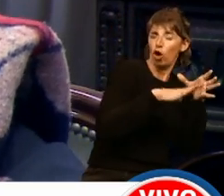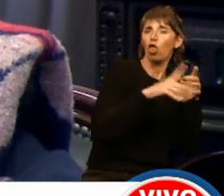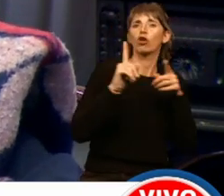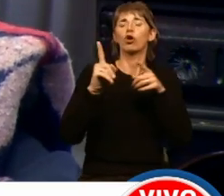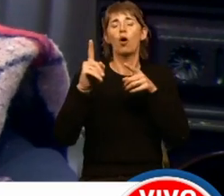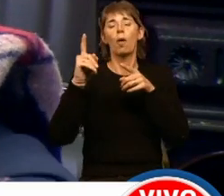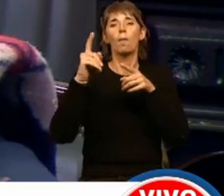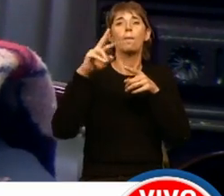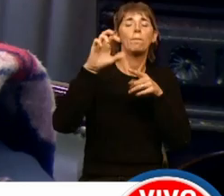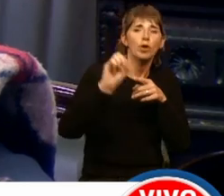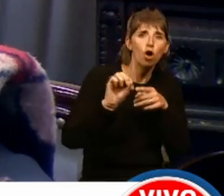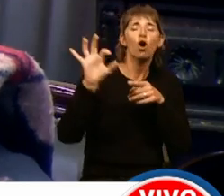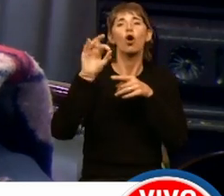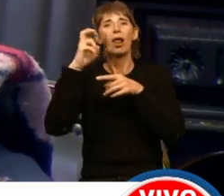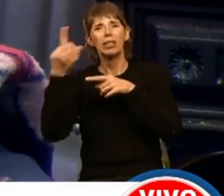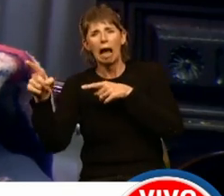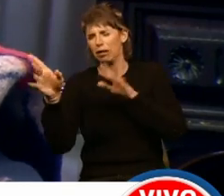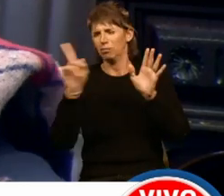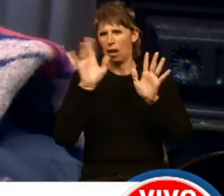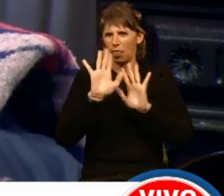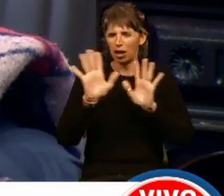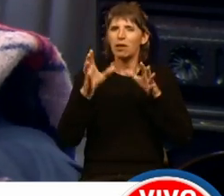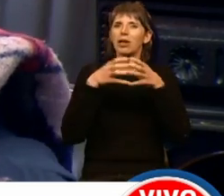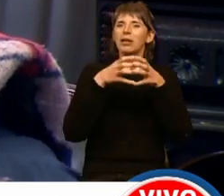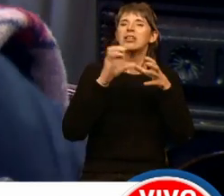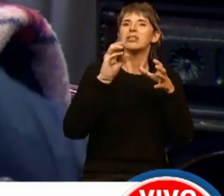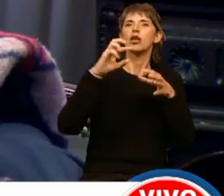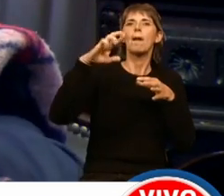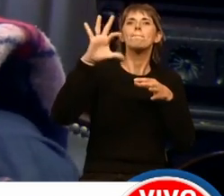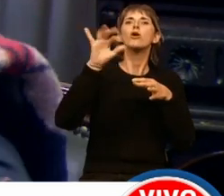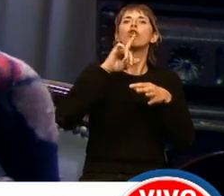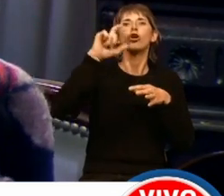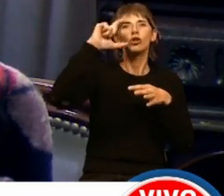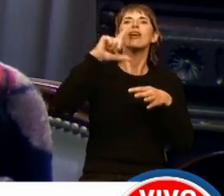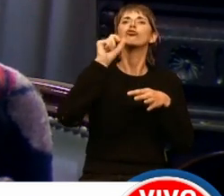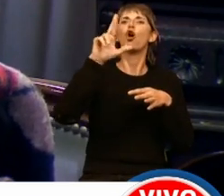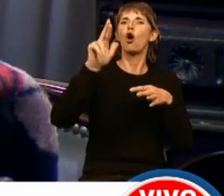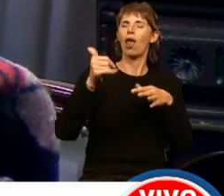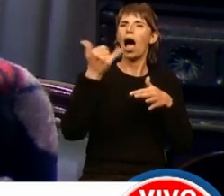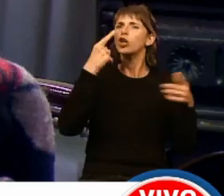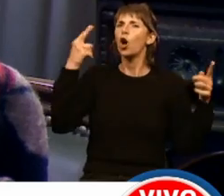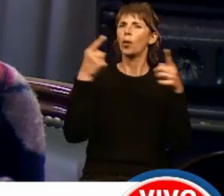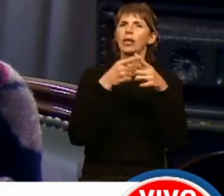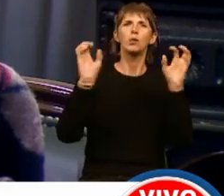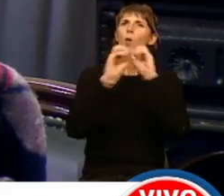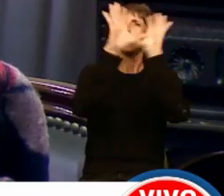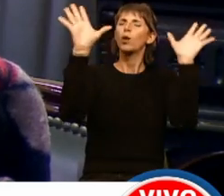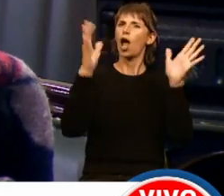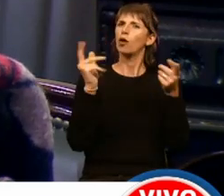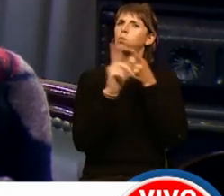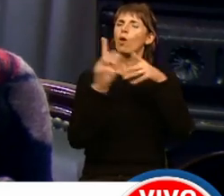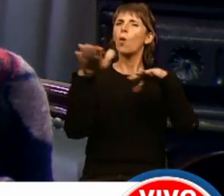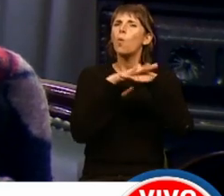pro el partido se llama protectora y tiene objetivos claros y en relación a este proyecto tiene que ver con la base